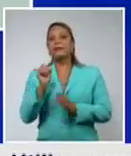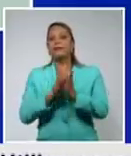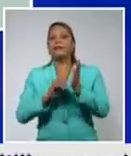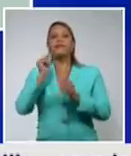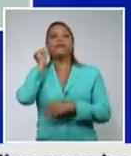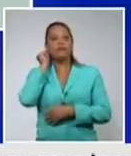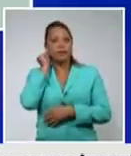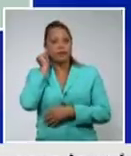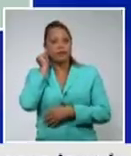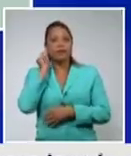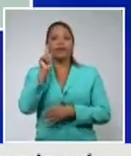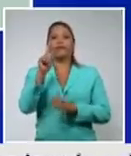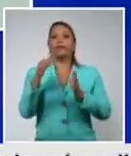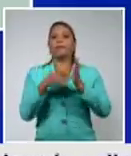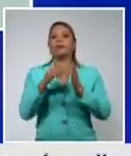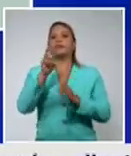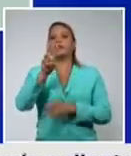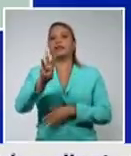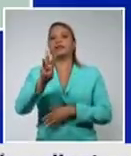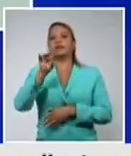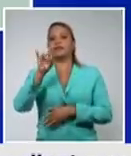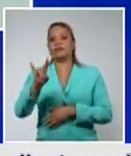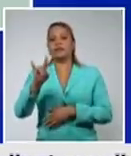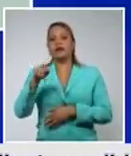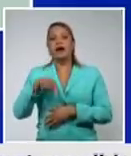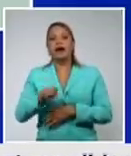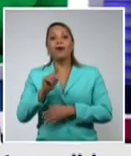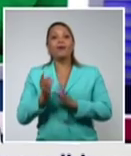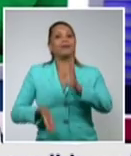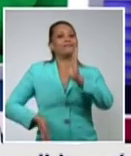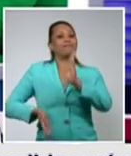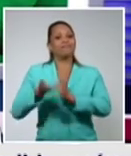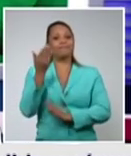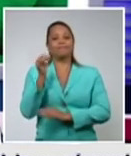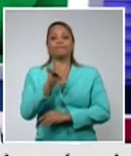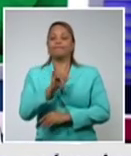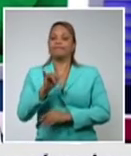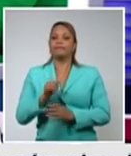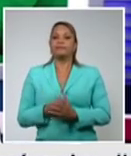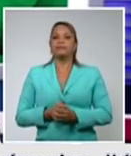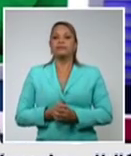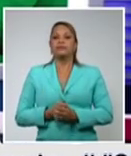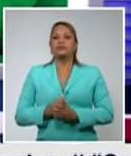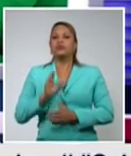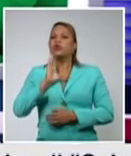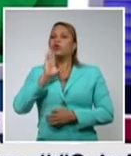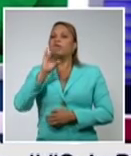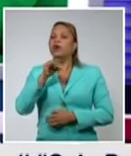fueron 1.039. Lo digo así con lentitud